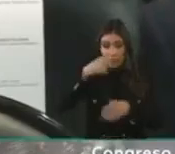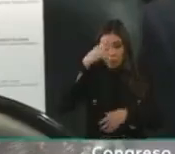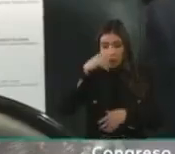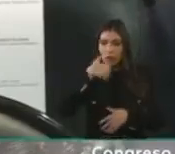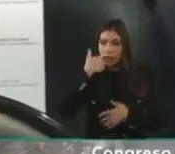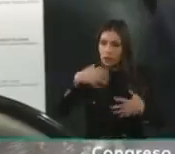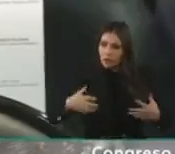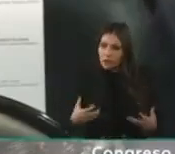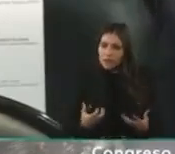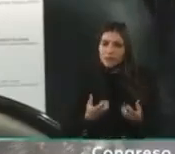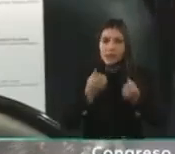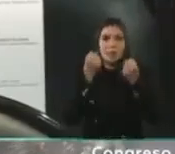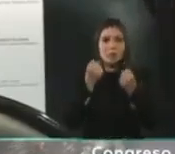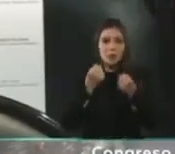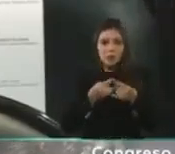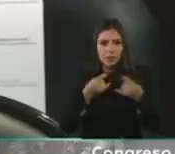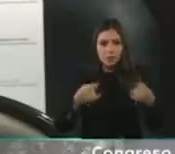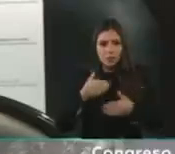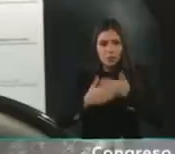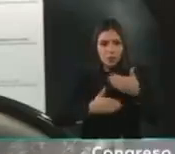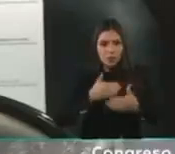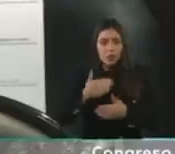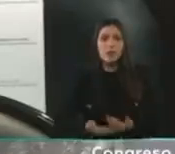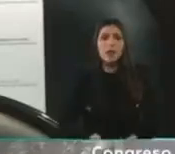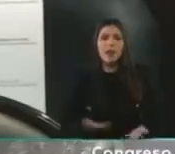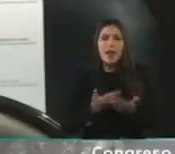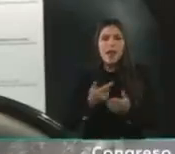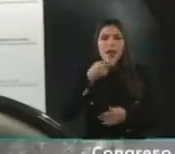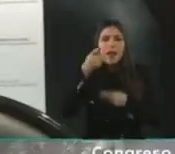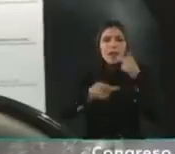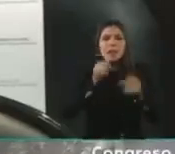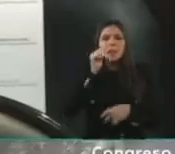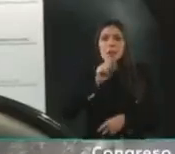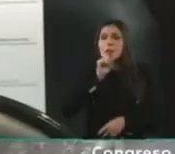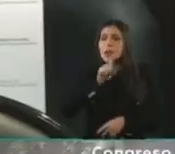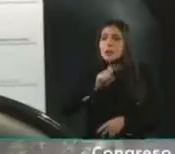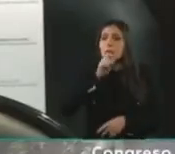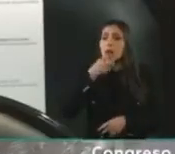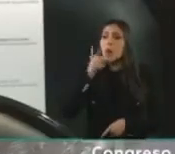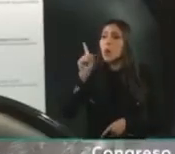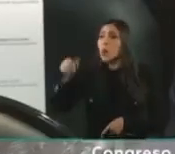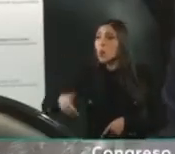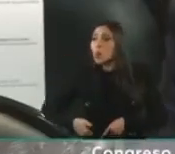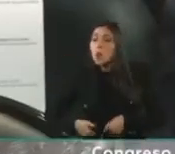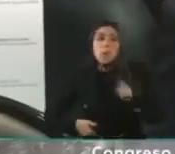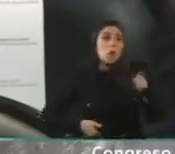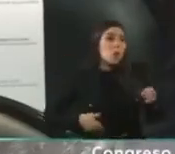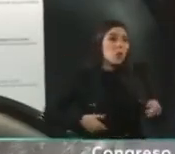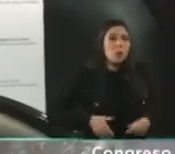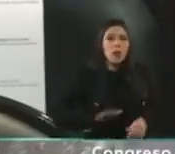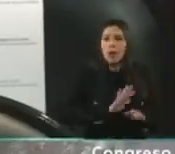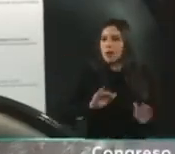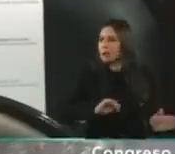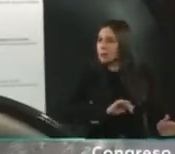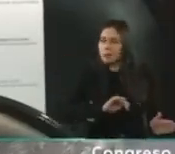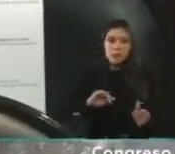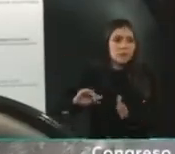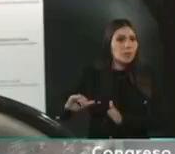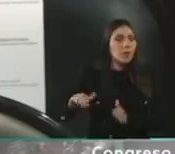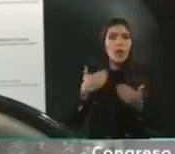los discursos fáciles de repartir culpas y justificar la ineficiencia. Posicionemos a